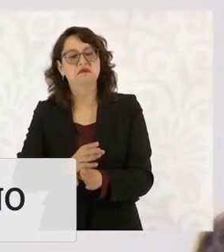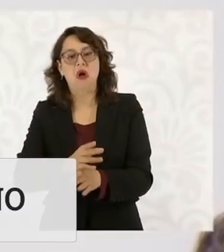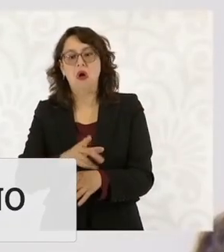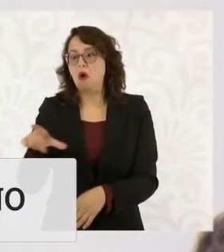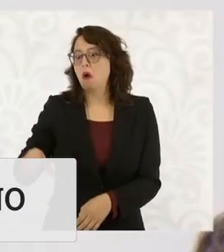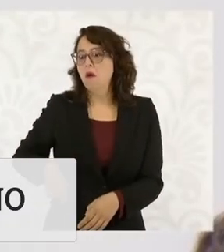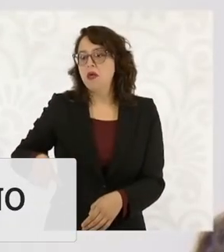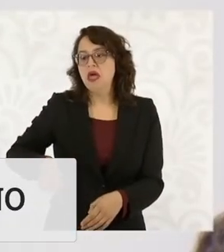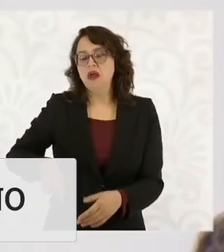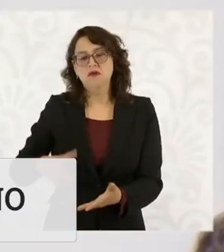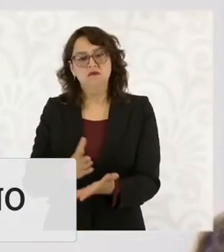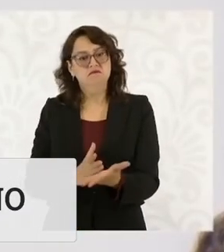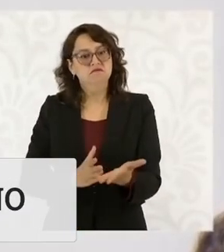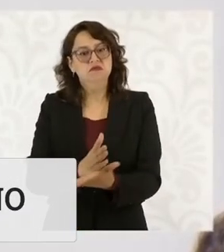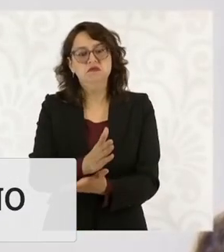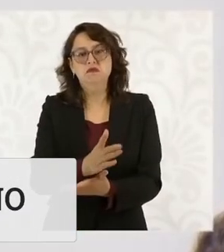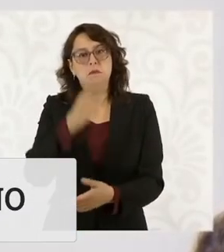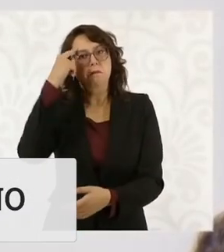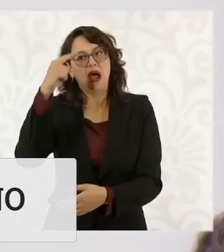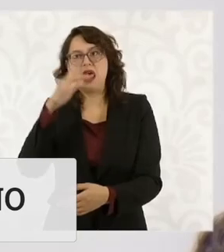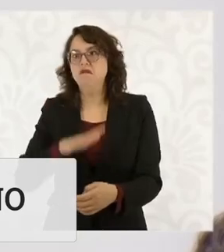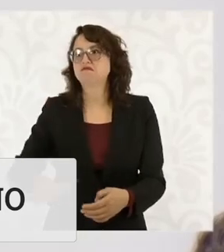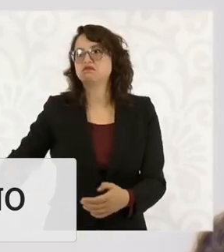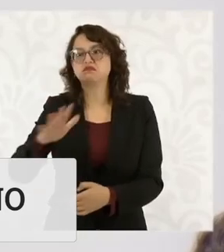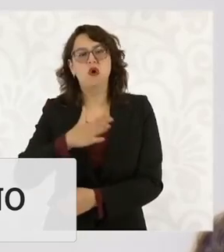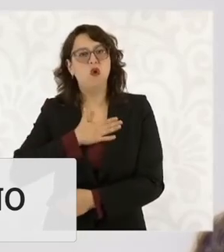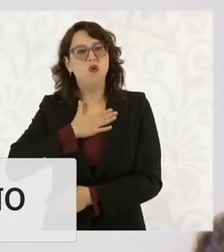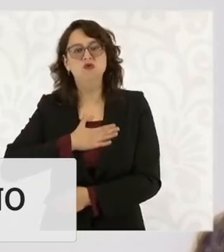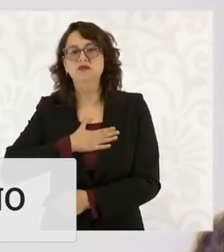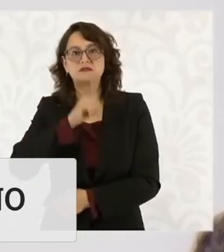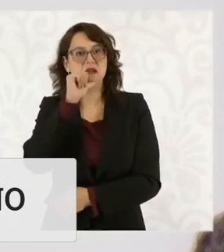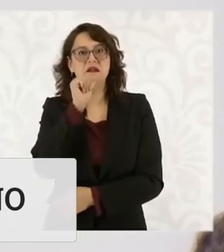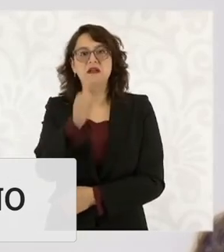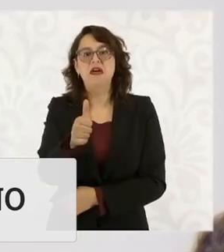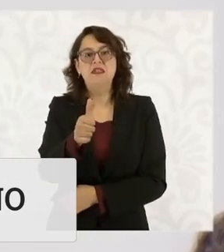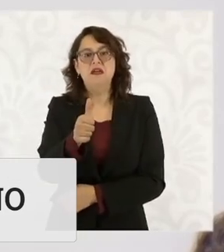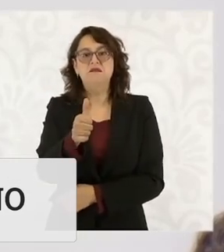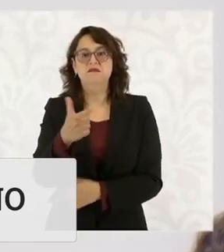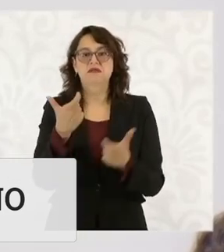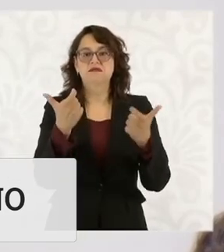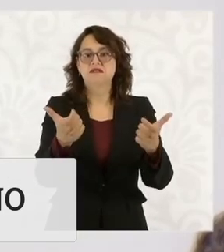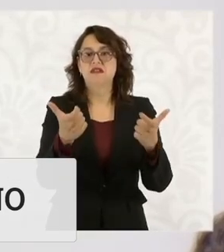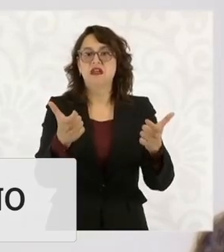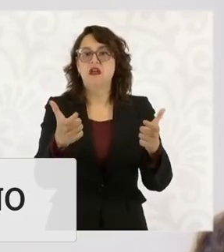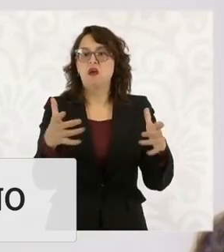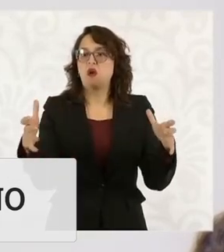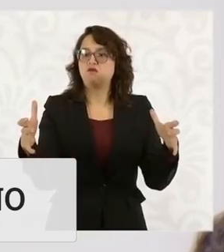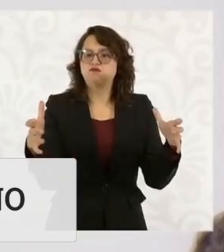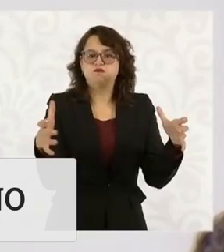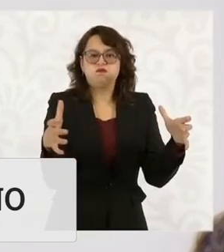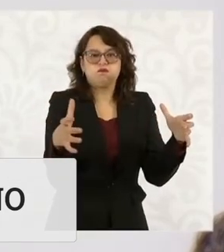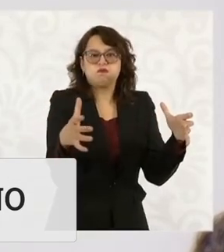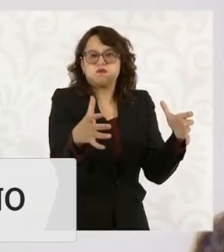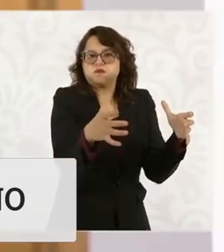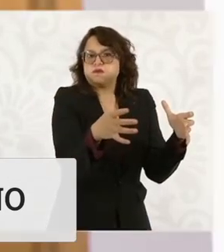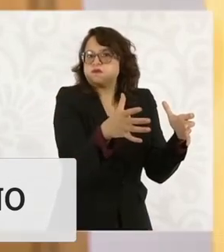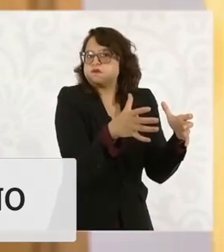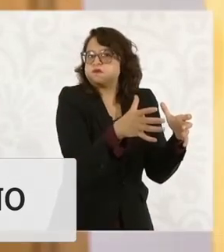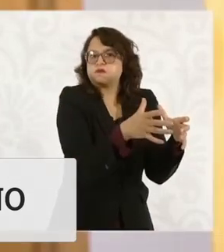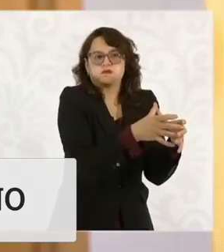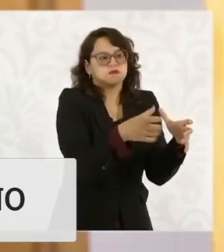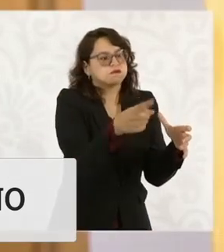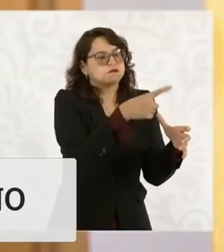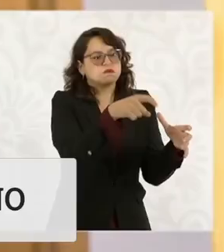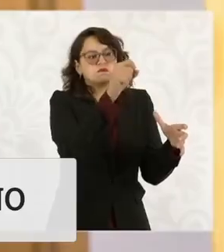Estado orientado a la justicia social, la concentración de la riqueza solo profundiza la